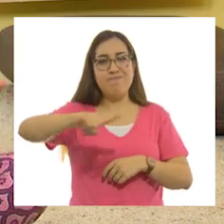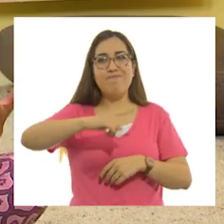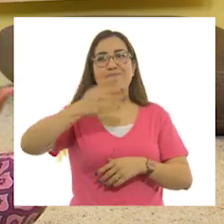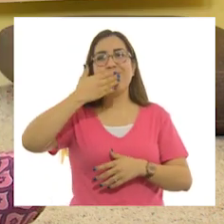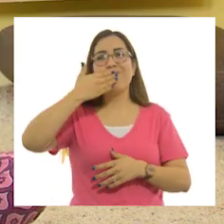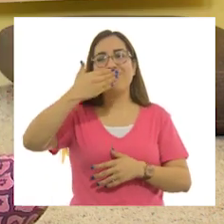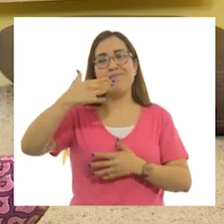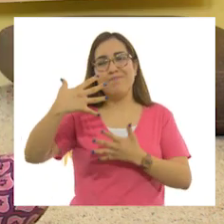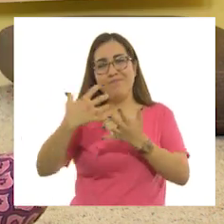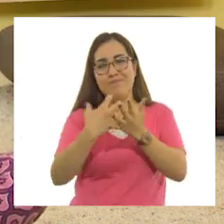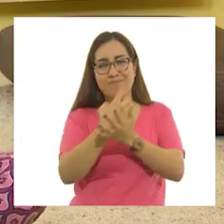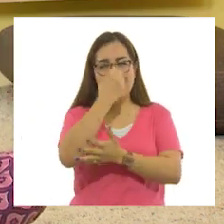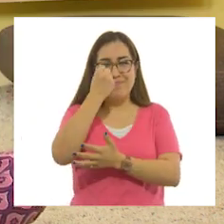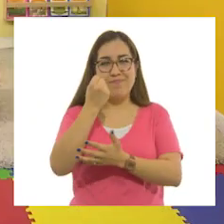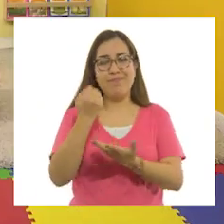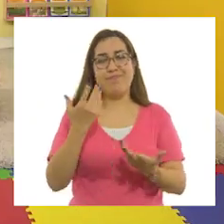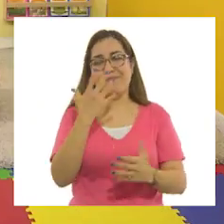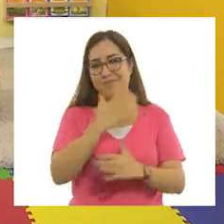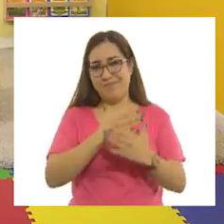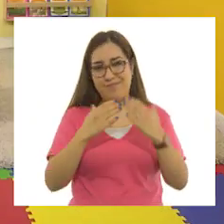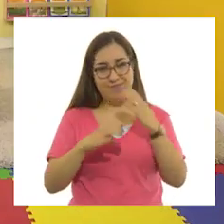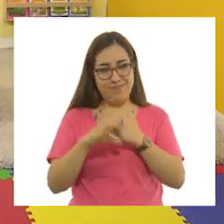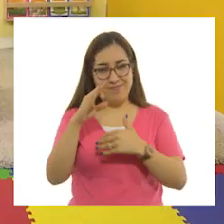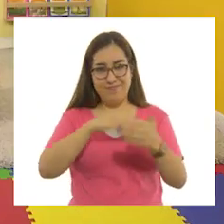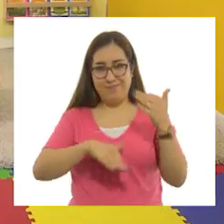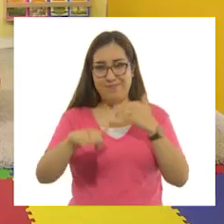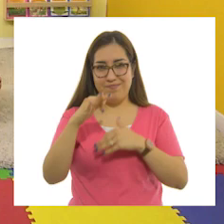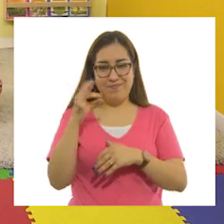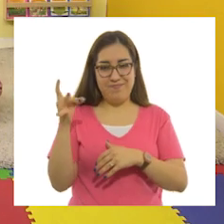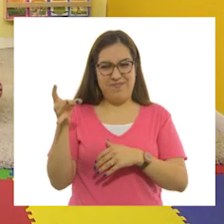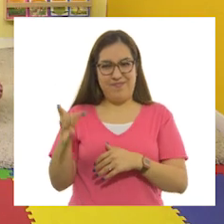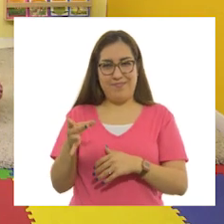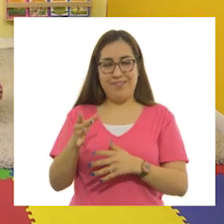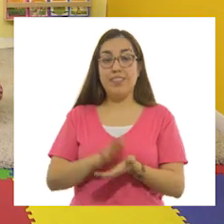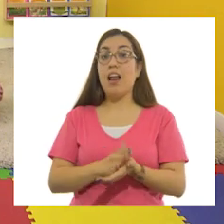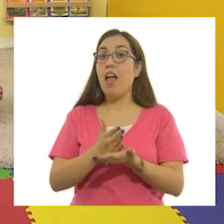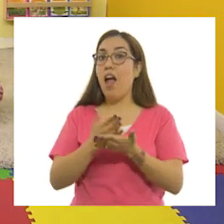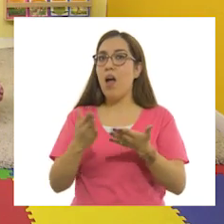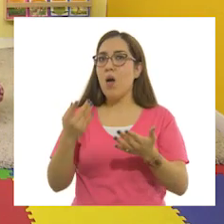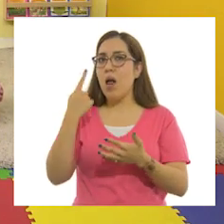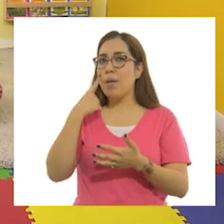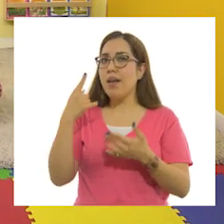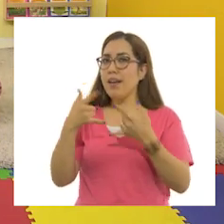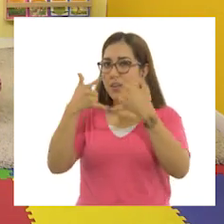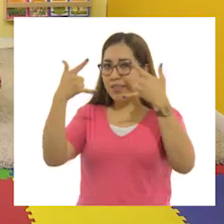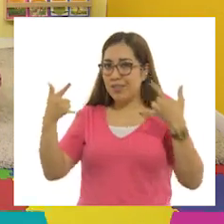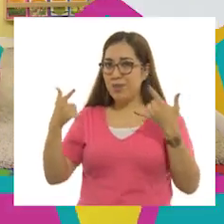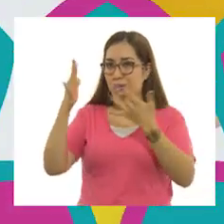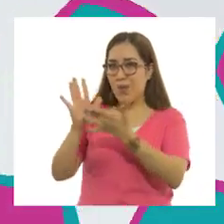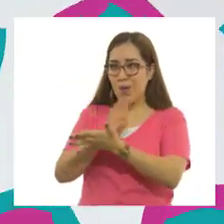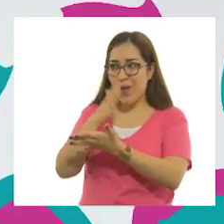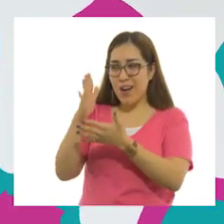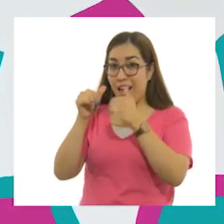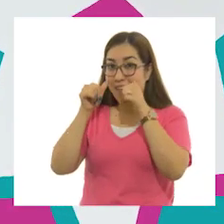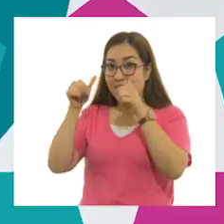de dragones y de fantasmas y ahora vamos a escuchar el siguiente cuento vamos